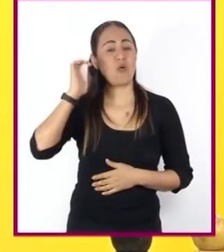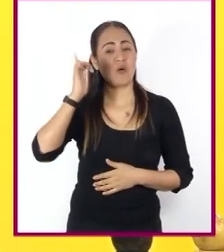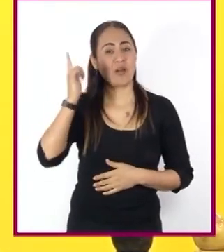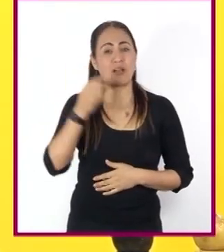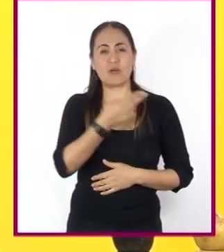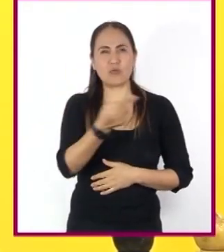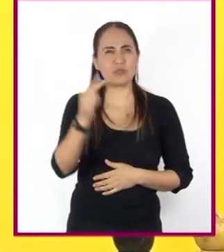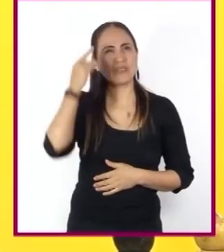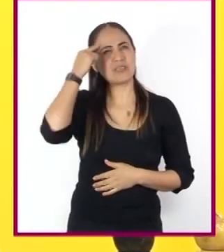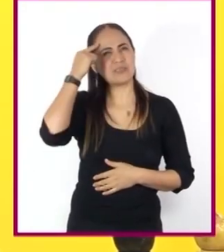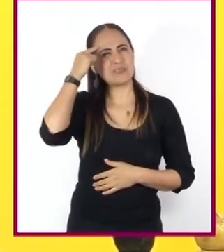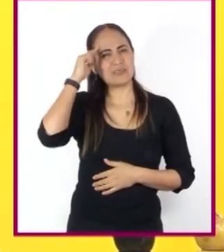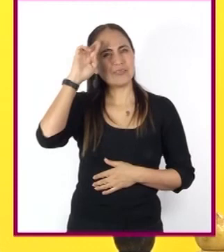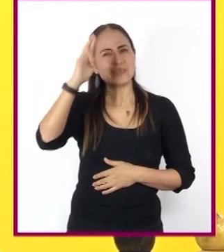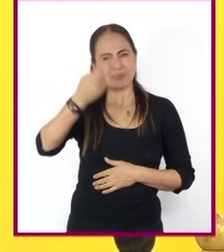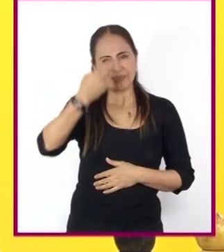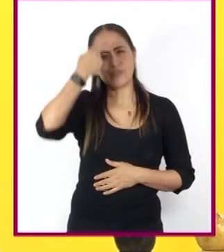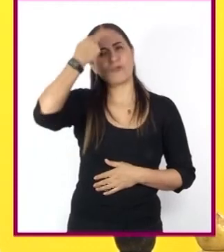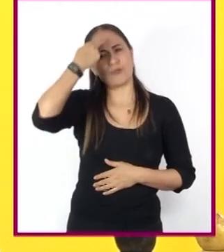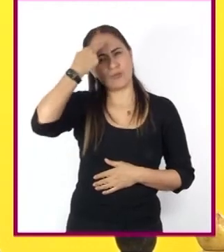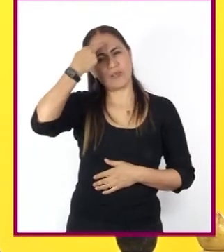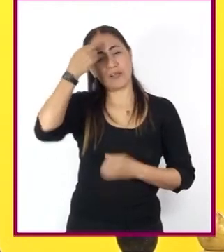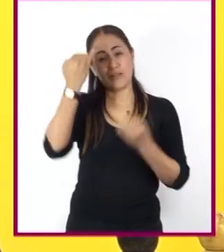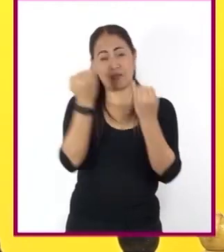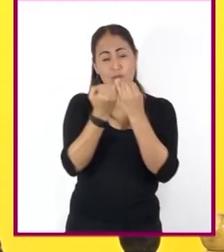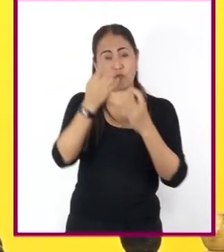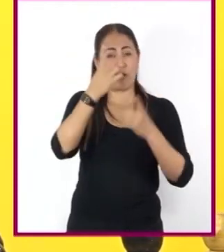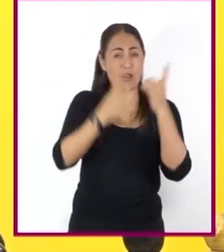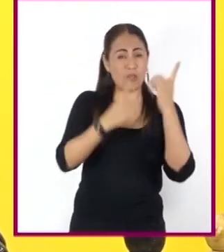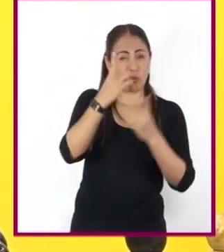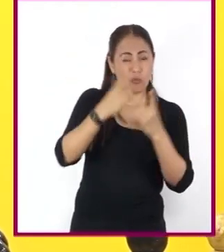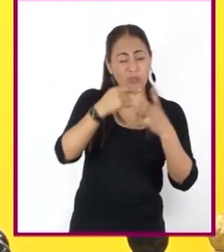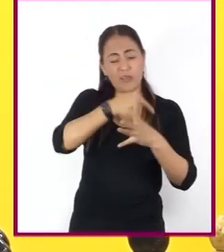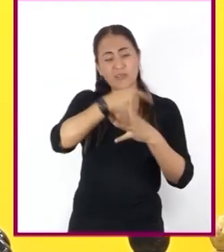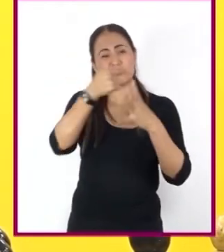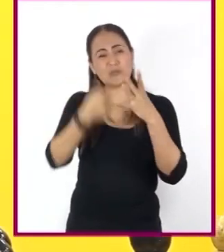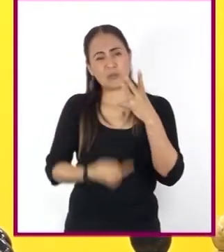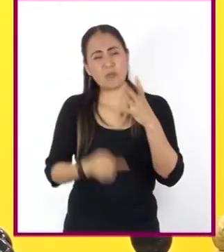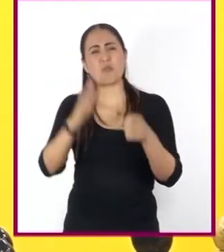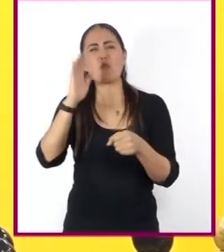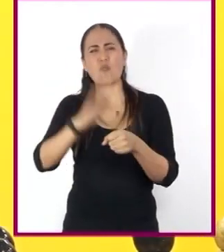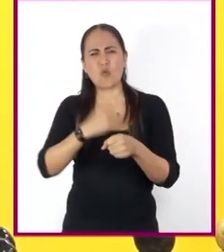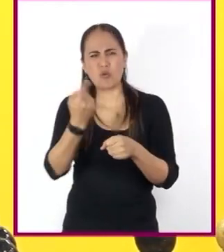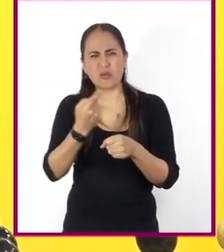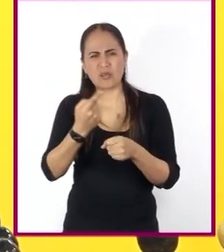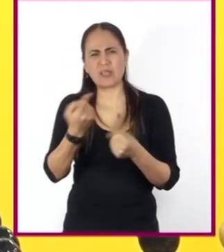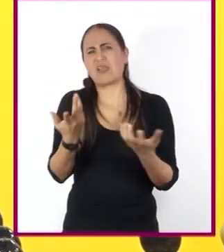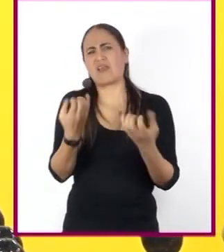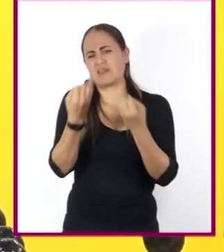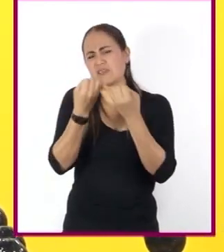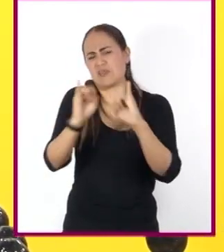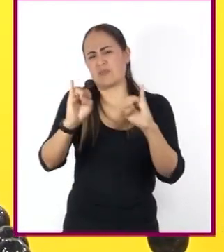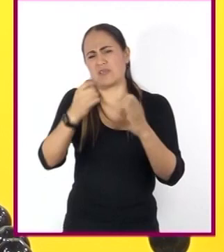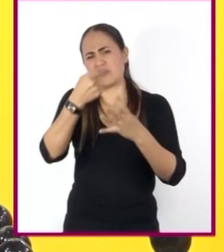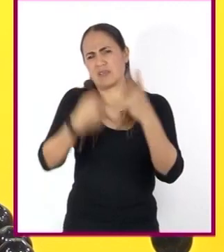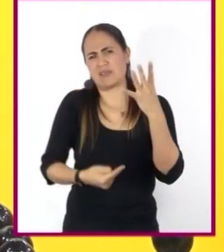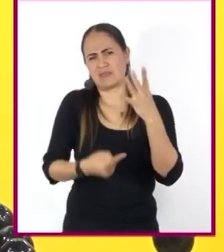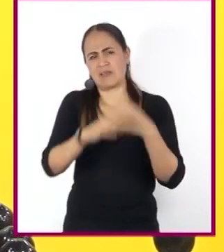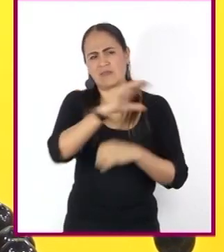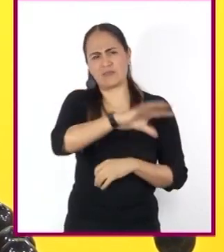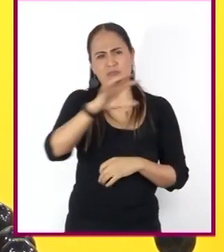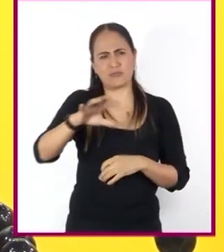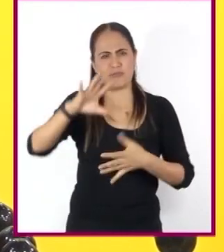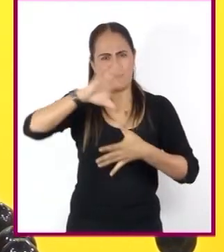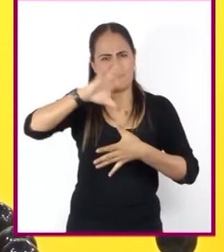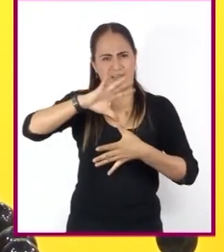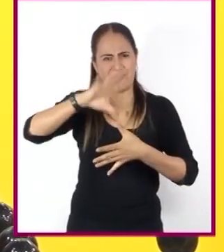podido repasar con nosotros y que disiparan sus dudas respecto a cuáles fueron las causas de la independencia de las 13 colonias de